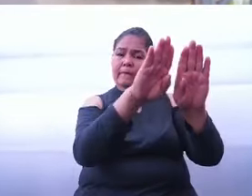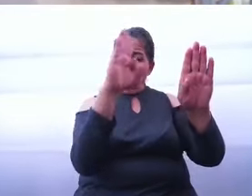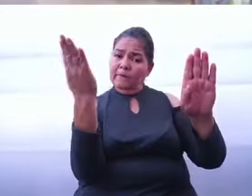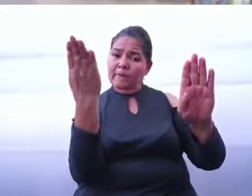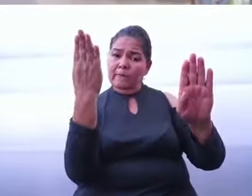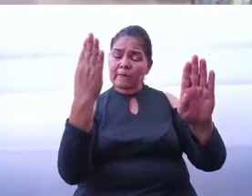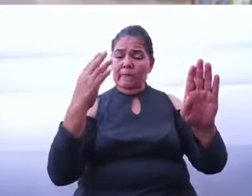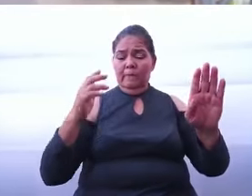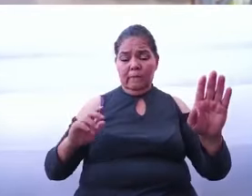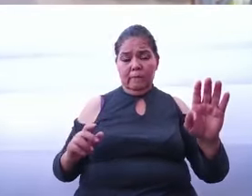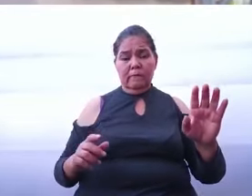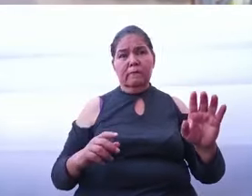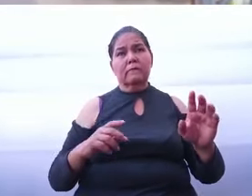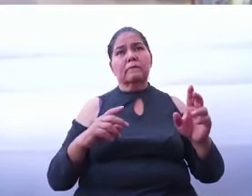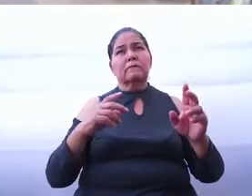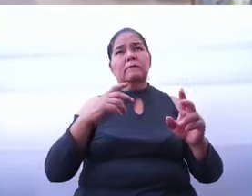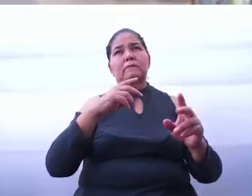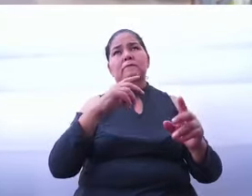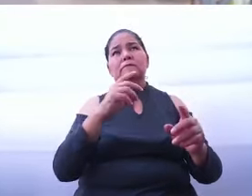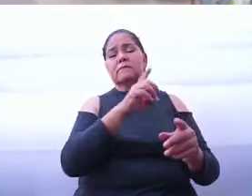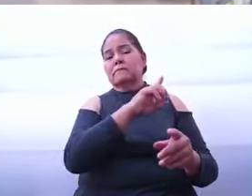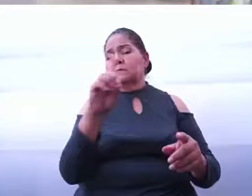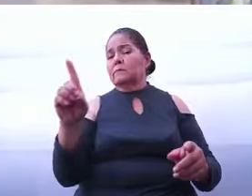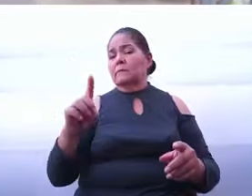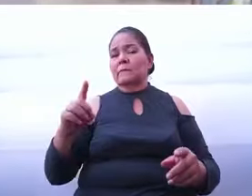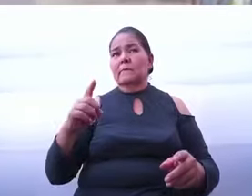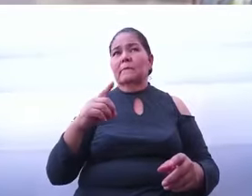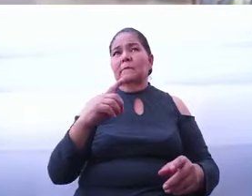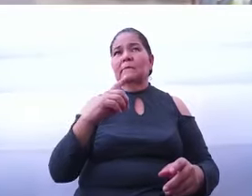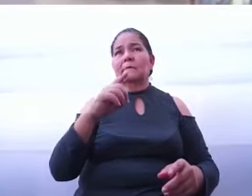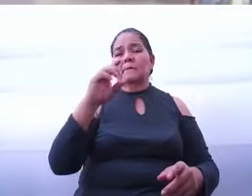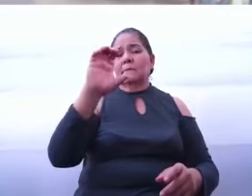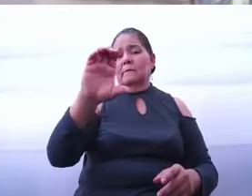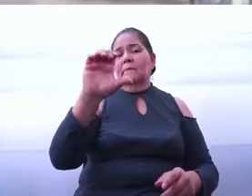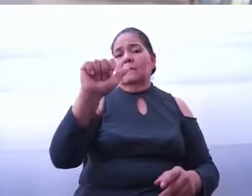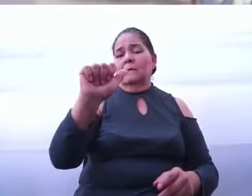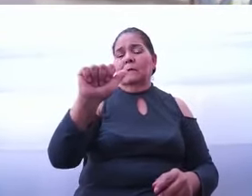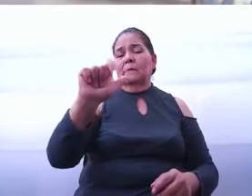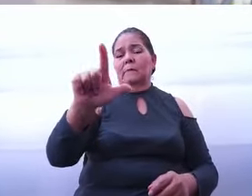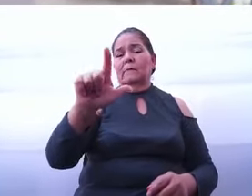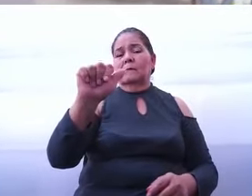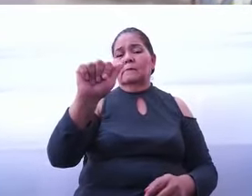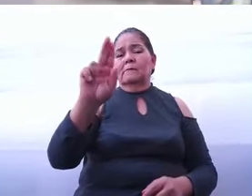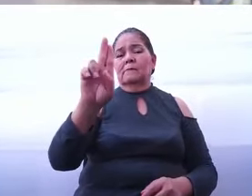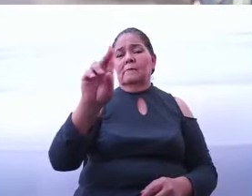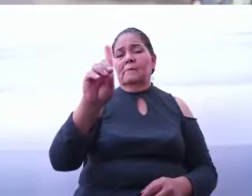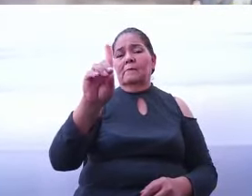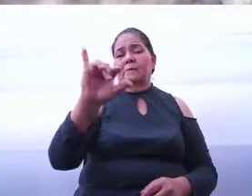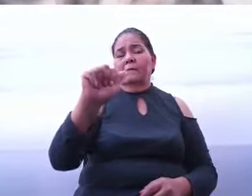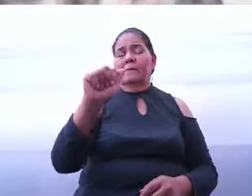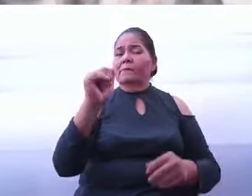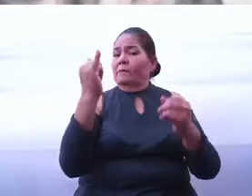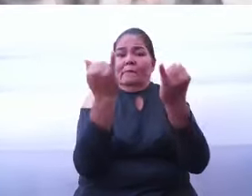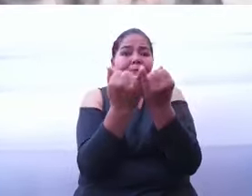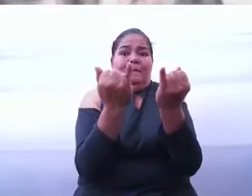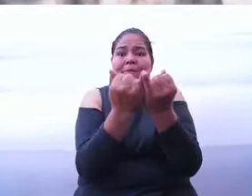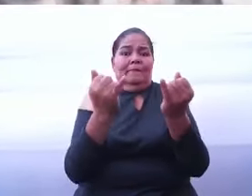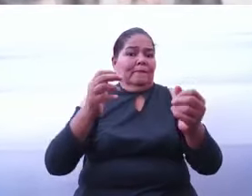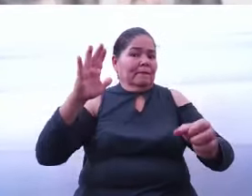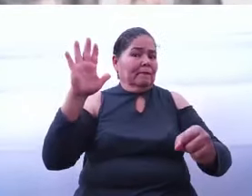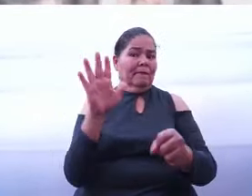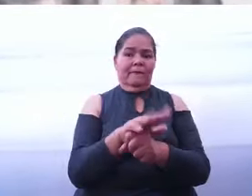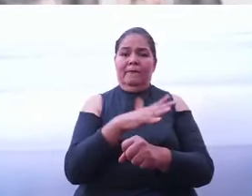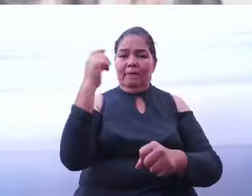que encabeza la primera mujer presidenta, la presidenta Claudia Sheinbaum, y eso también es digno de